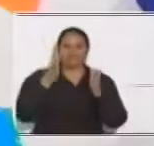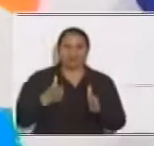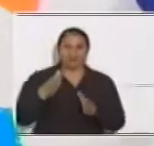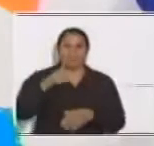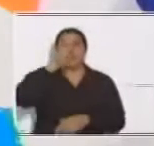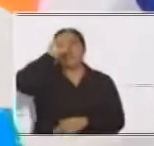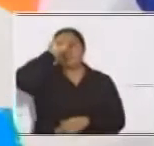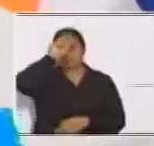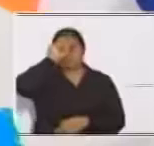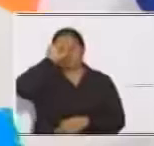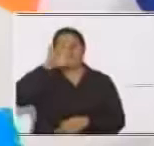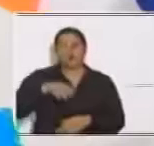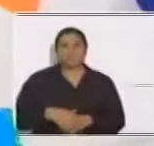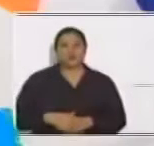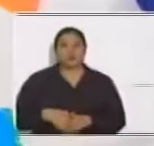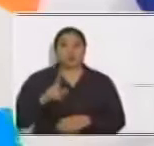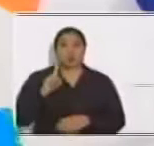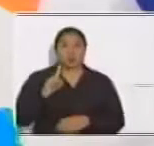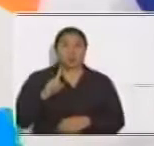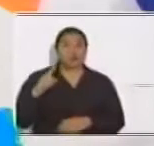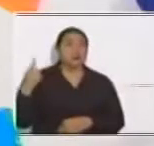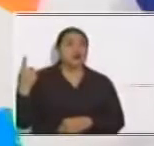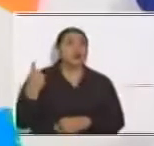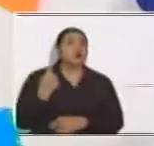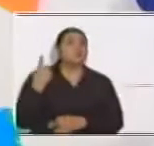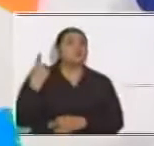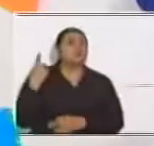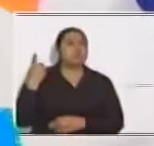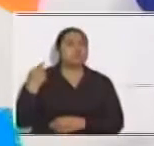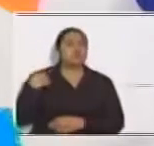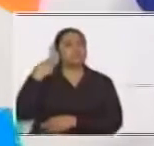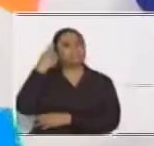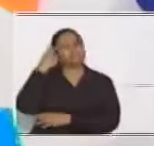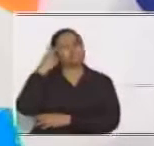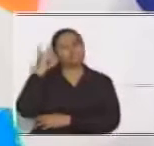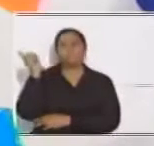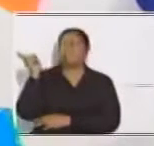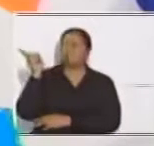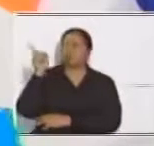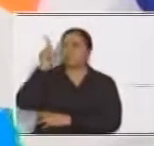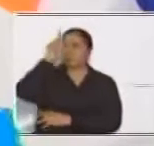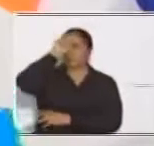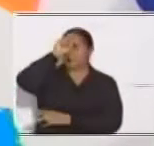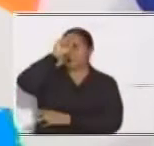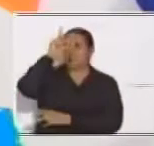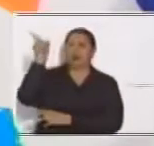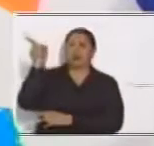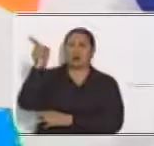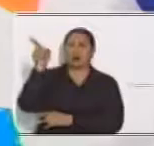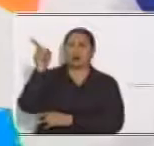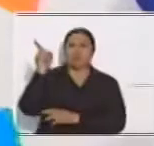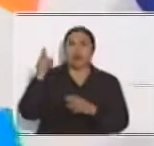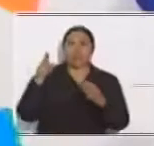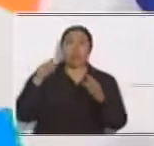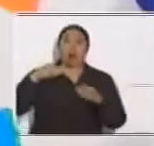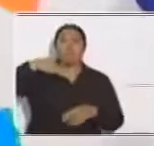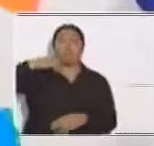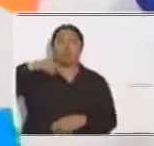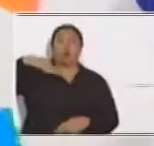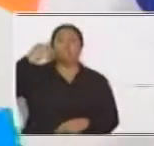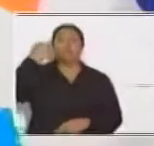Y lo primero que nos viene a la mente cuando mencionamos Egipto son las momias y